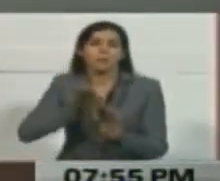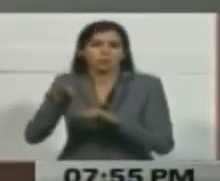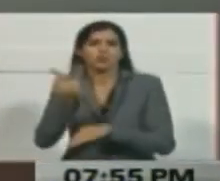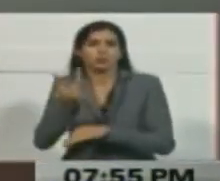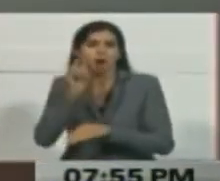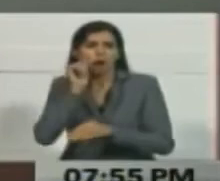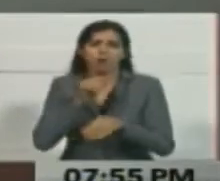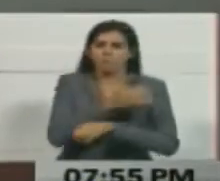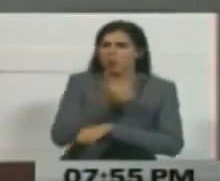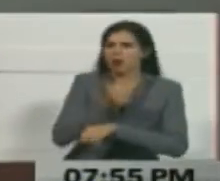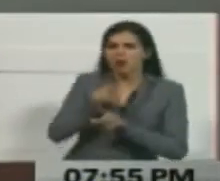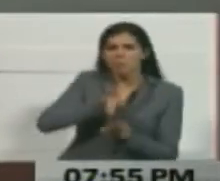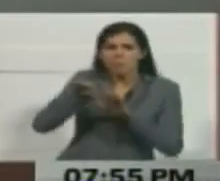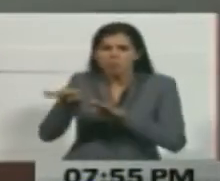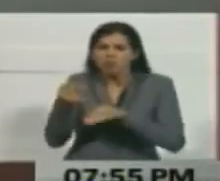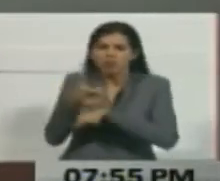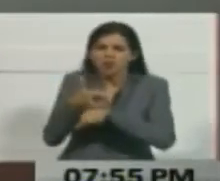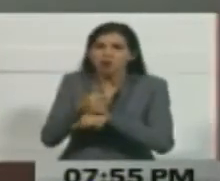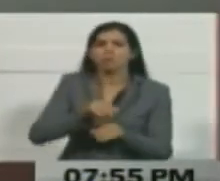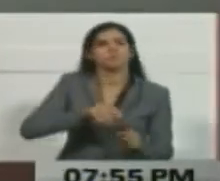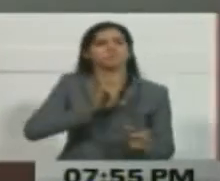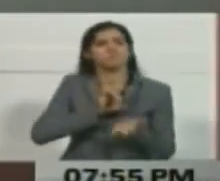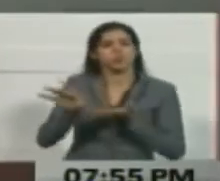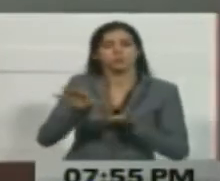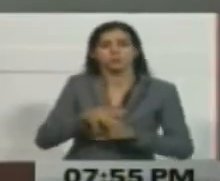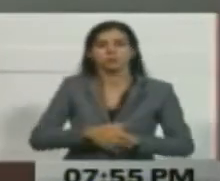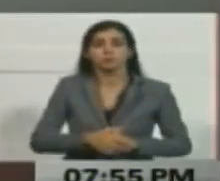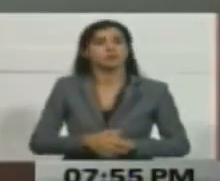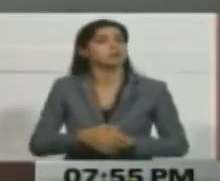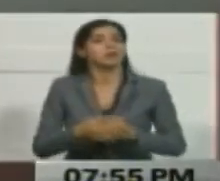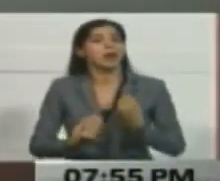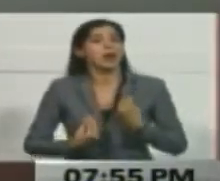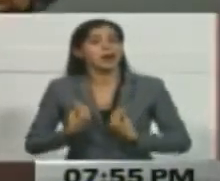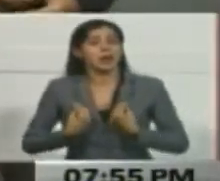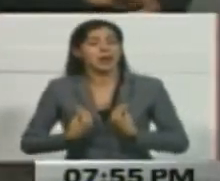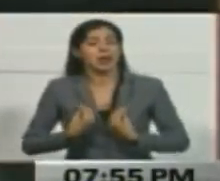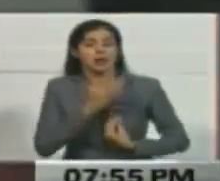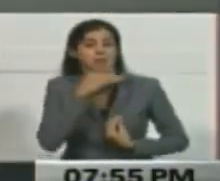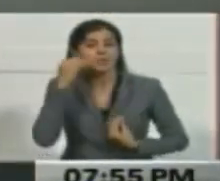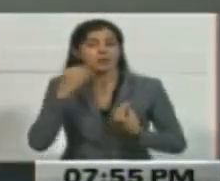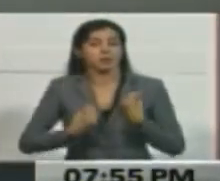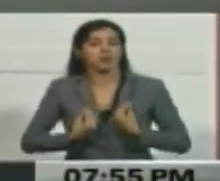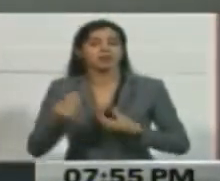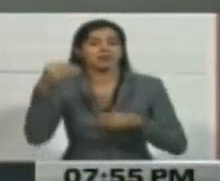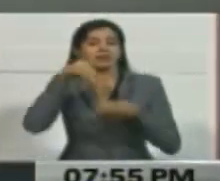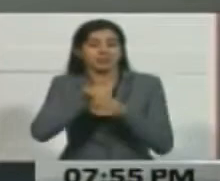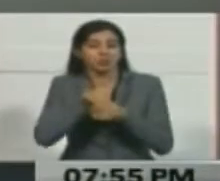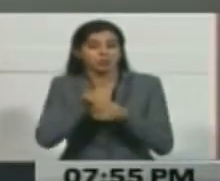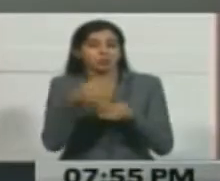a Capriles Radonsky el tema de la unidad dentro de la unidad.